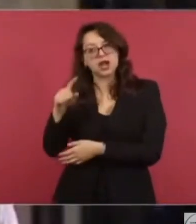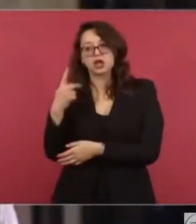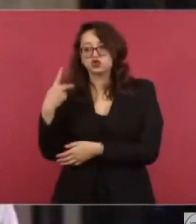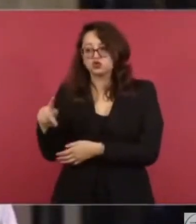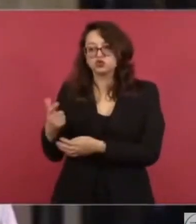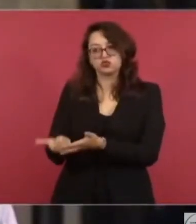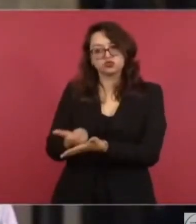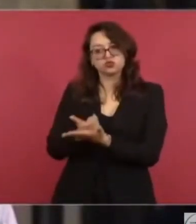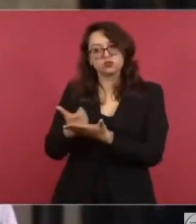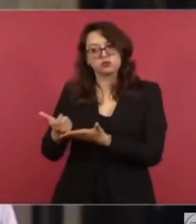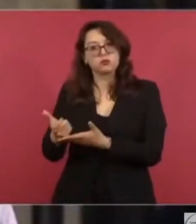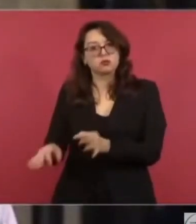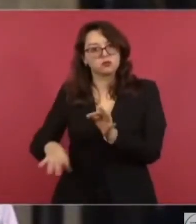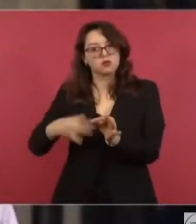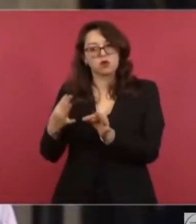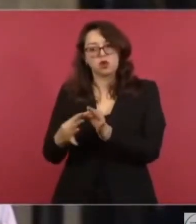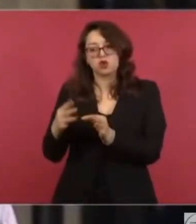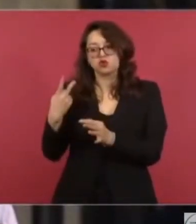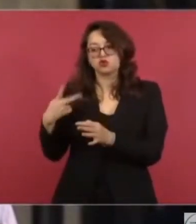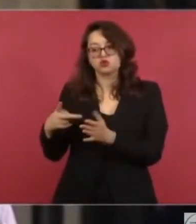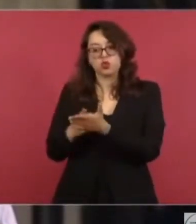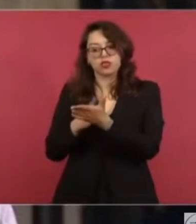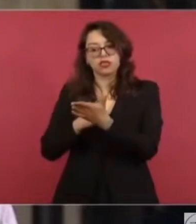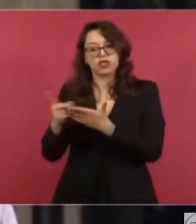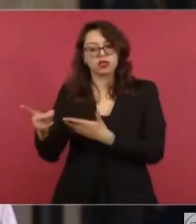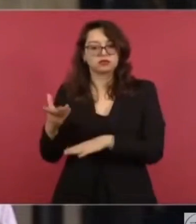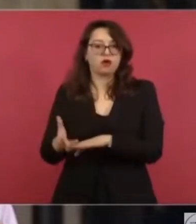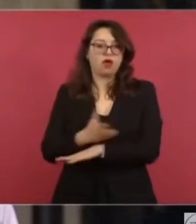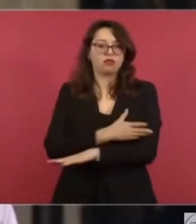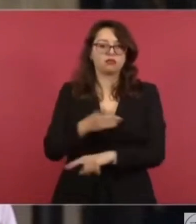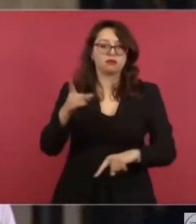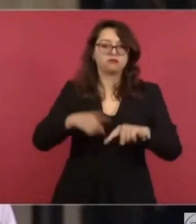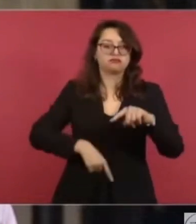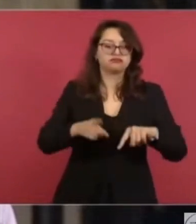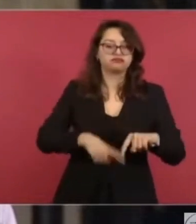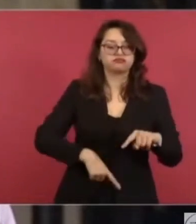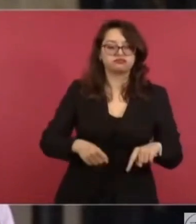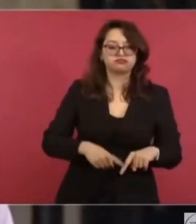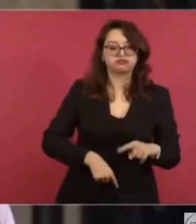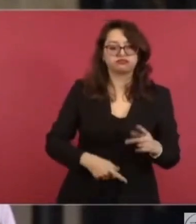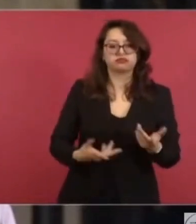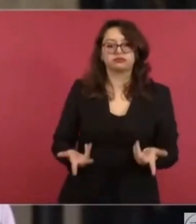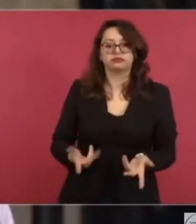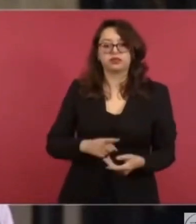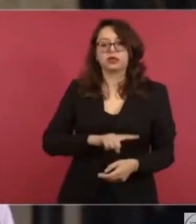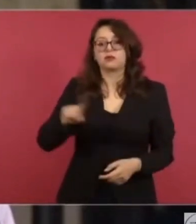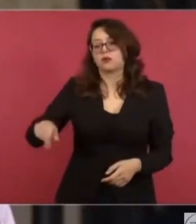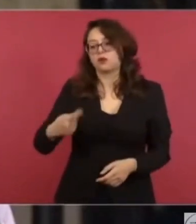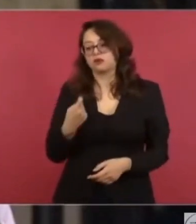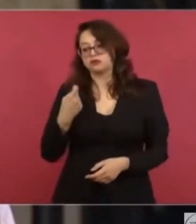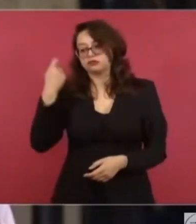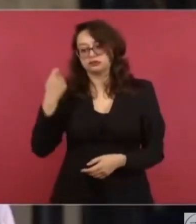que injustamente les fueron mutiladas, afectando el pago al momento de jubilarse.